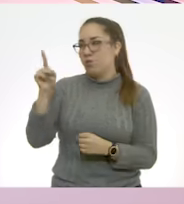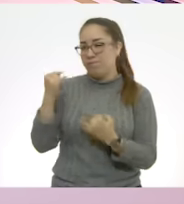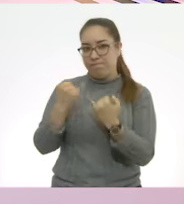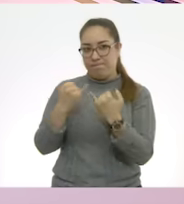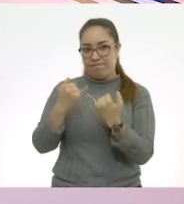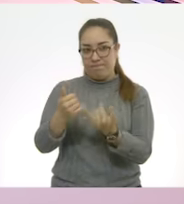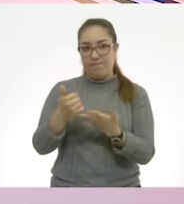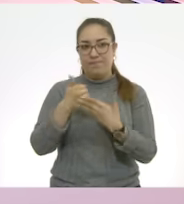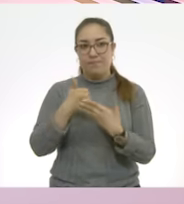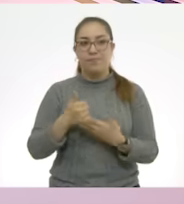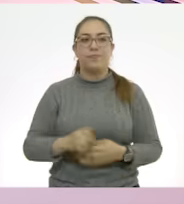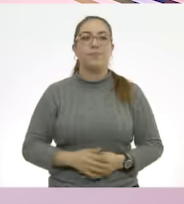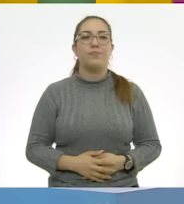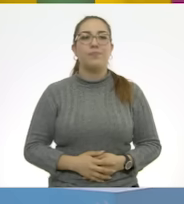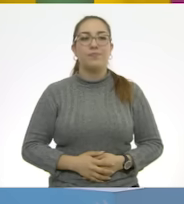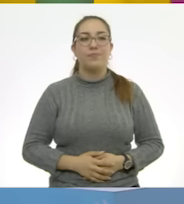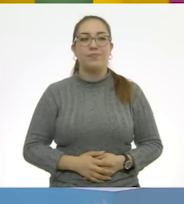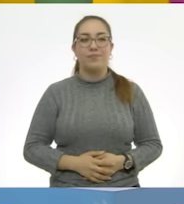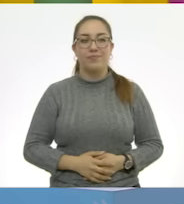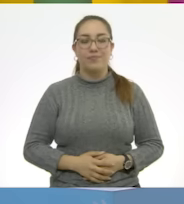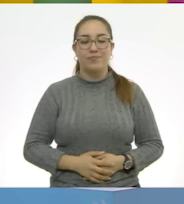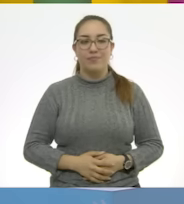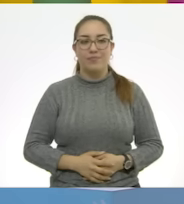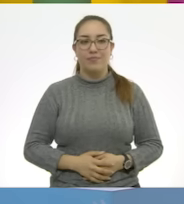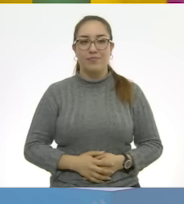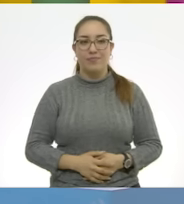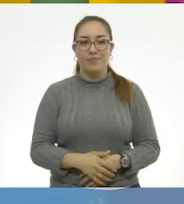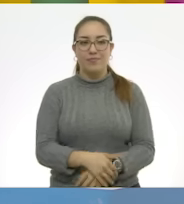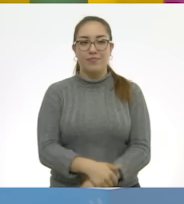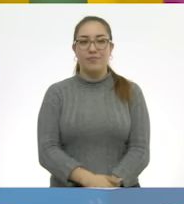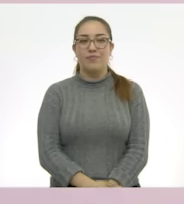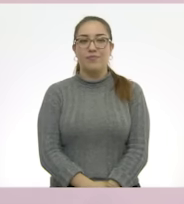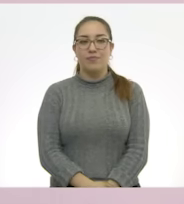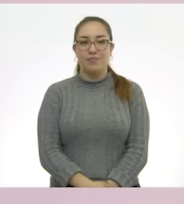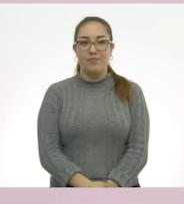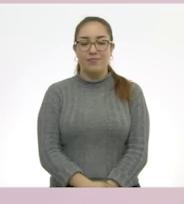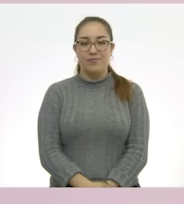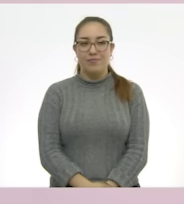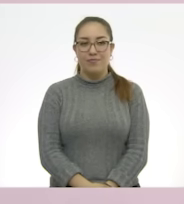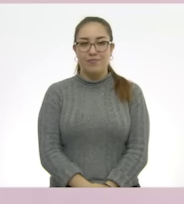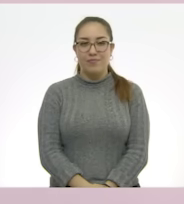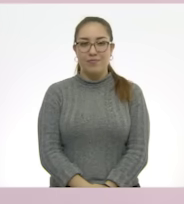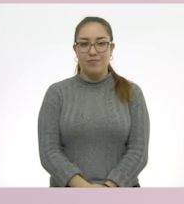actividad. Entonces. 9.